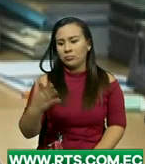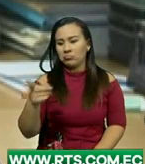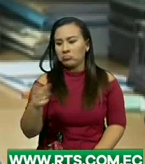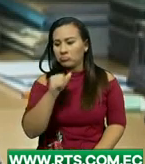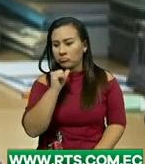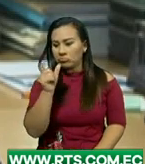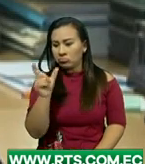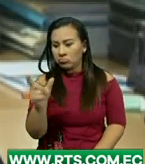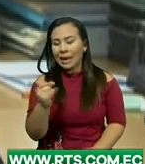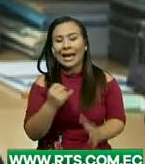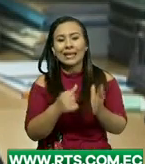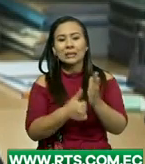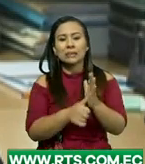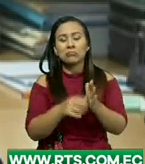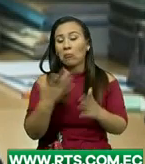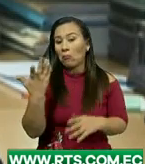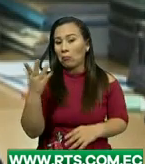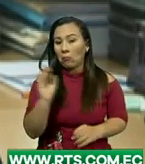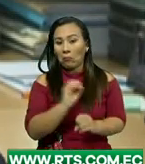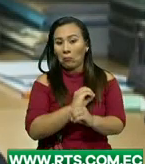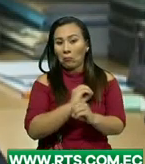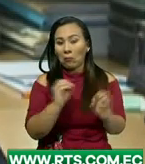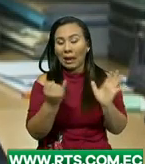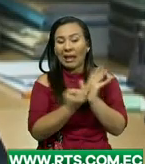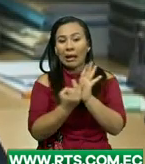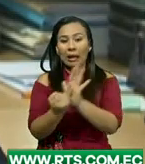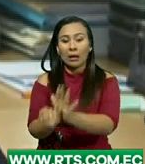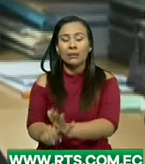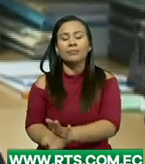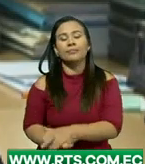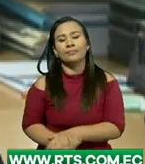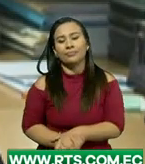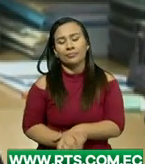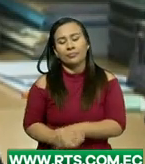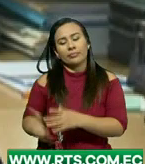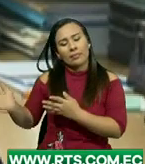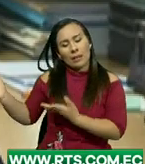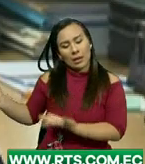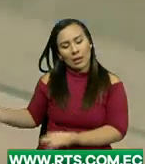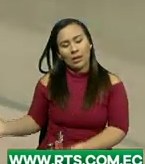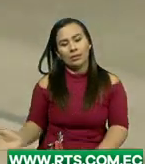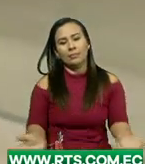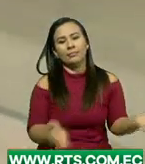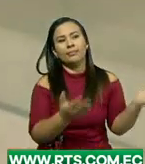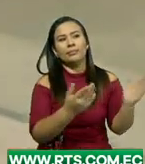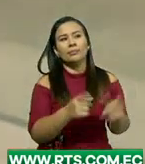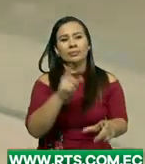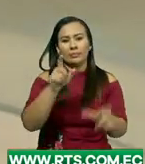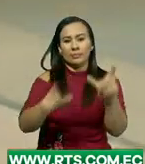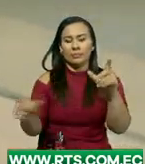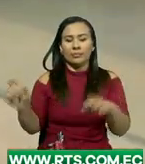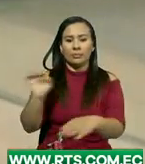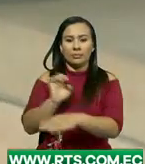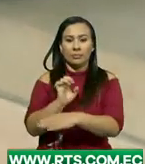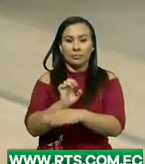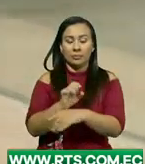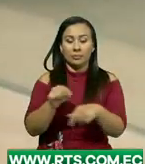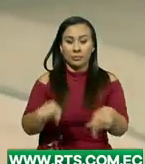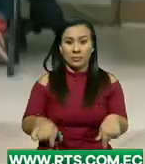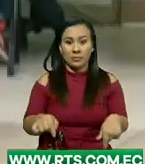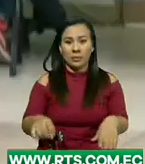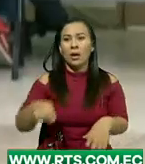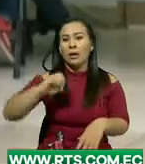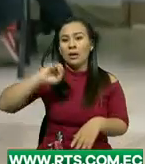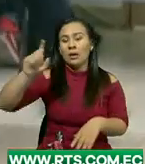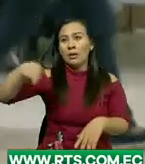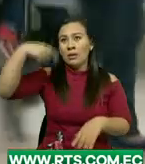de identidad y en consecuencia, pues se lo remitió en esa condición. Los ecuatorianos que se encuentran en el extranjero,